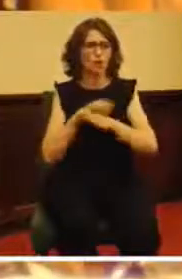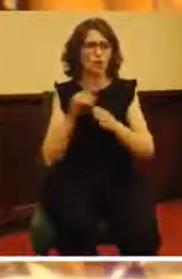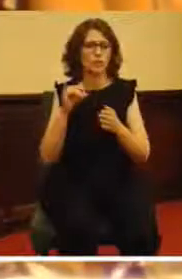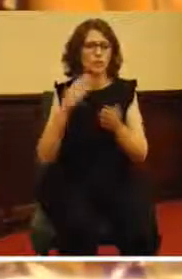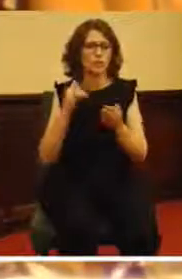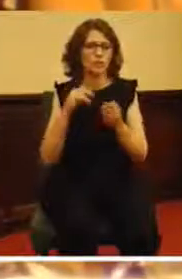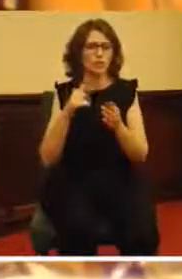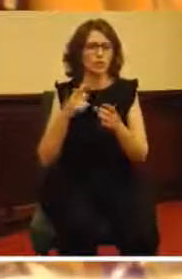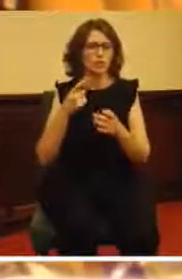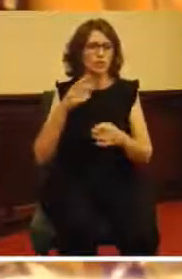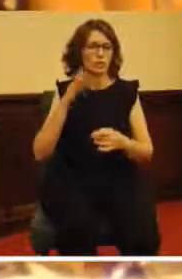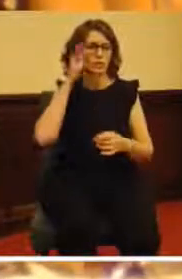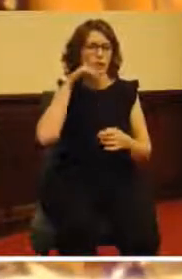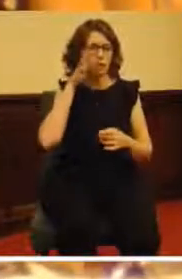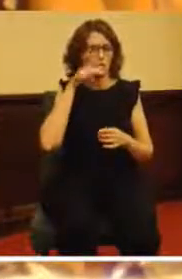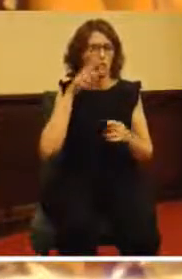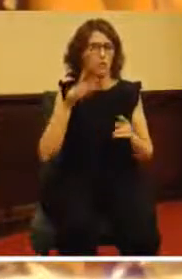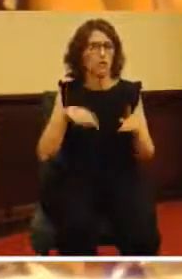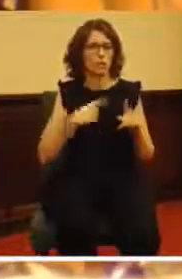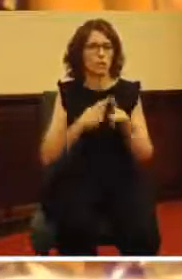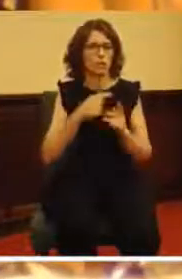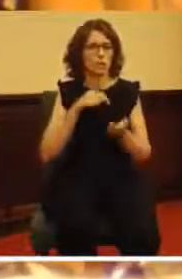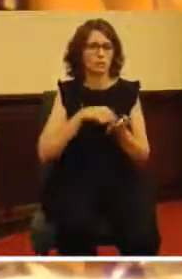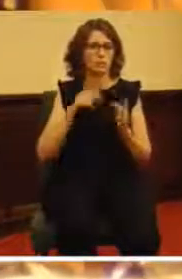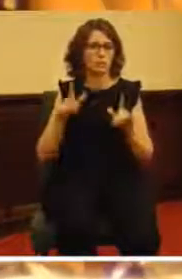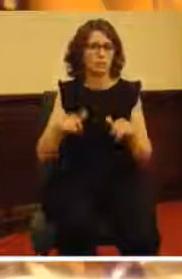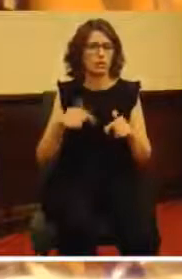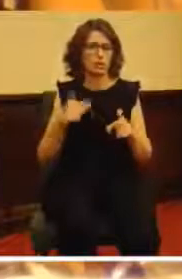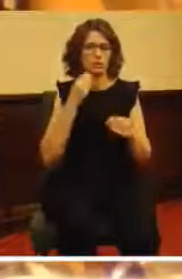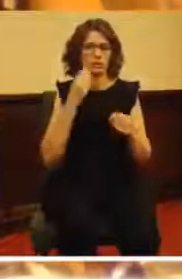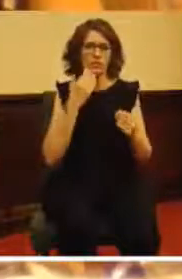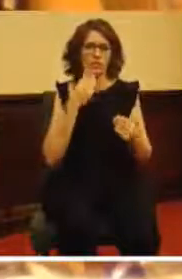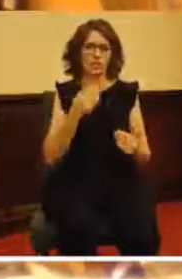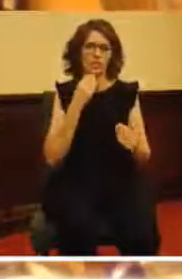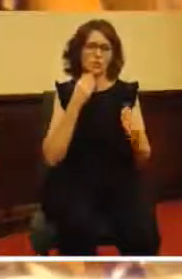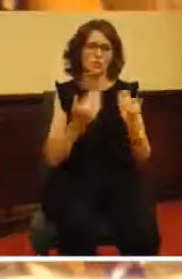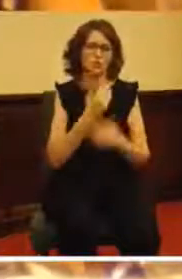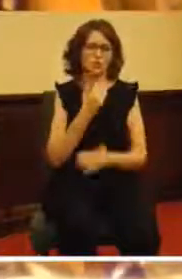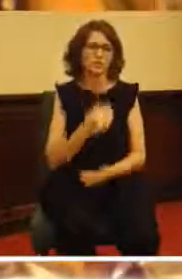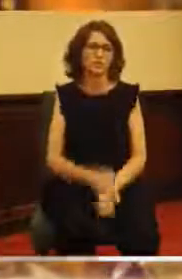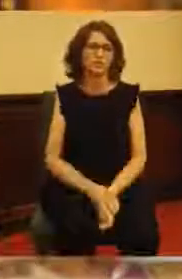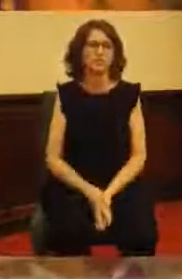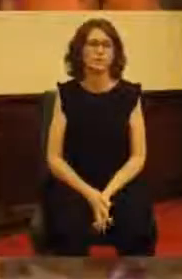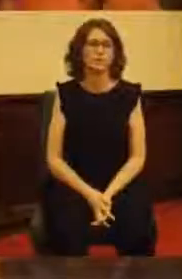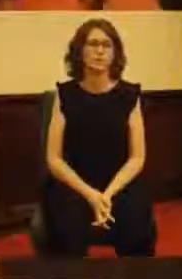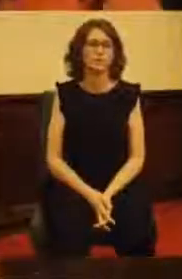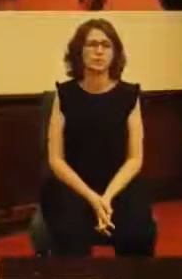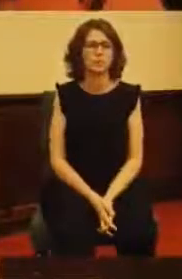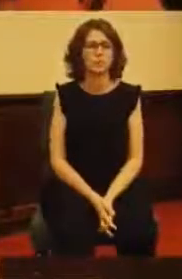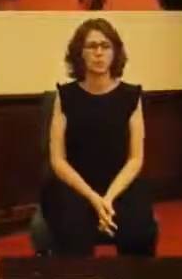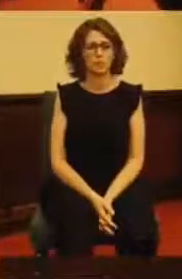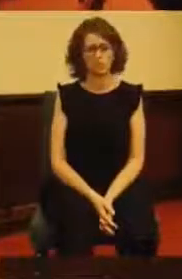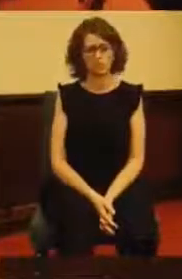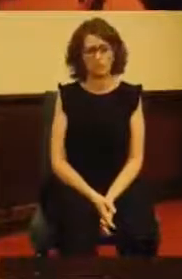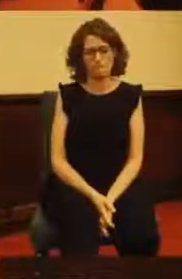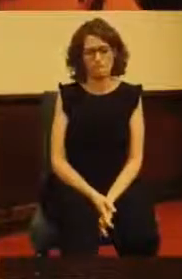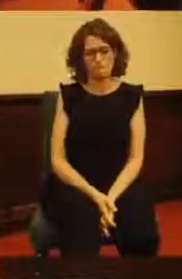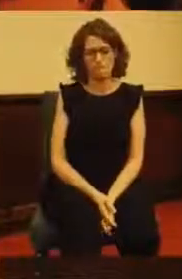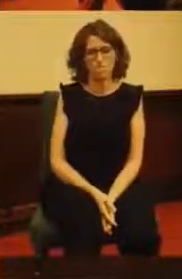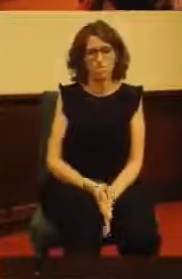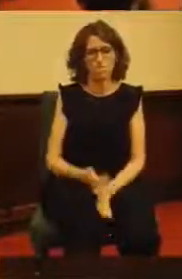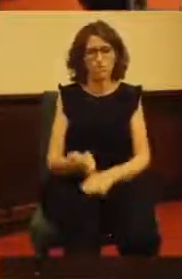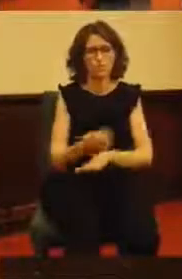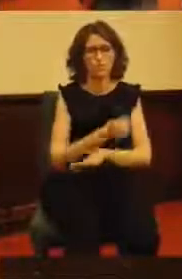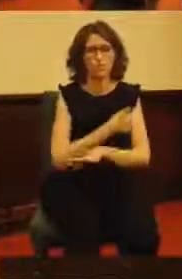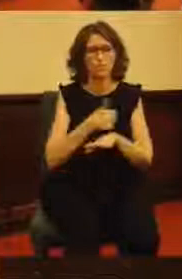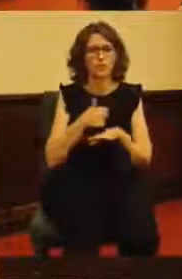tendríamos también la carga añadida de la tasa de basuras. Muchas gracias, buenos días. Por parte de Ciudadanos tiene la palabra,